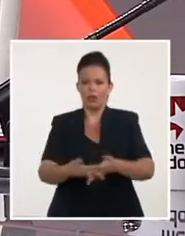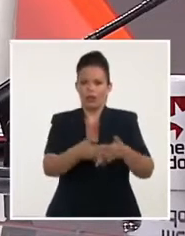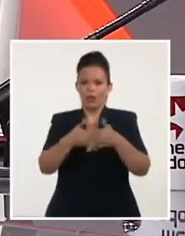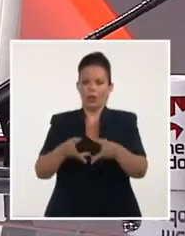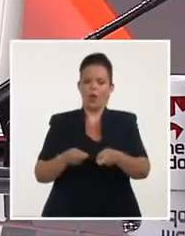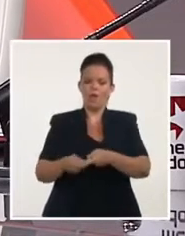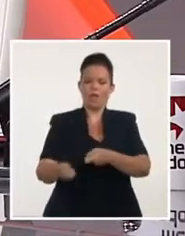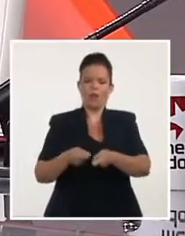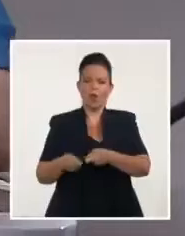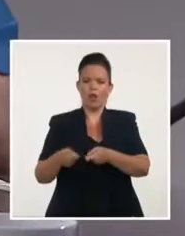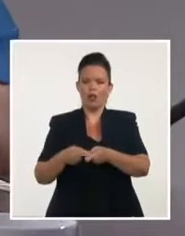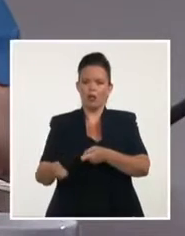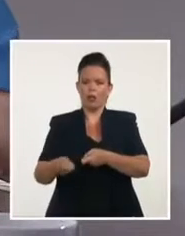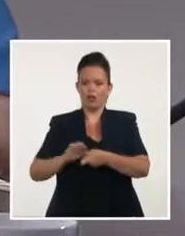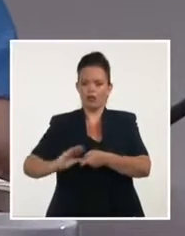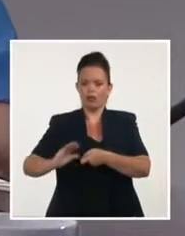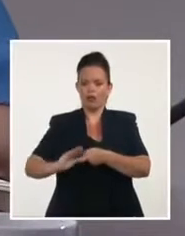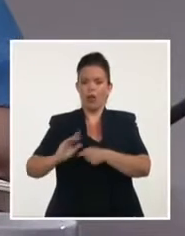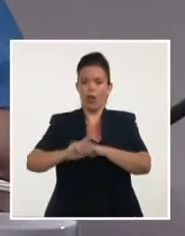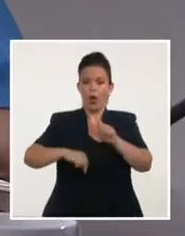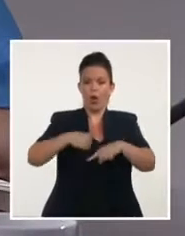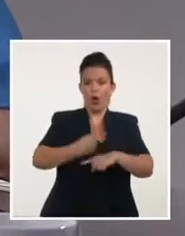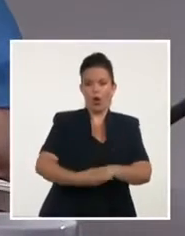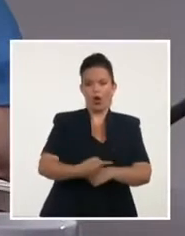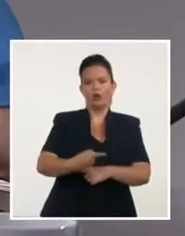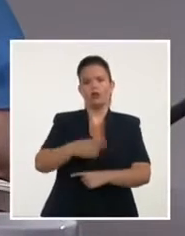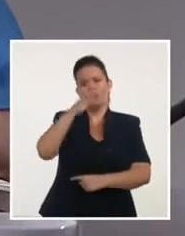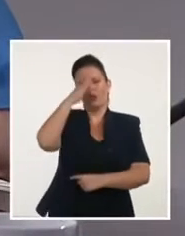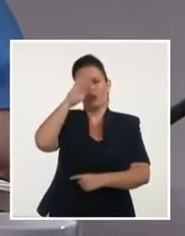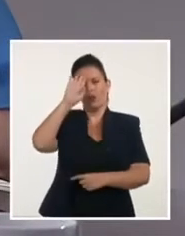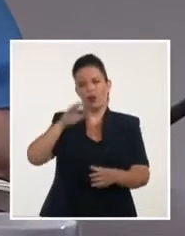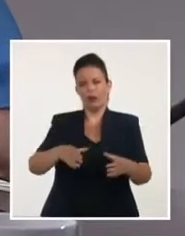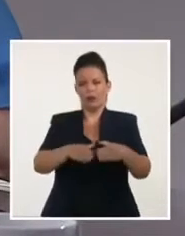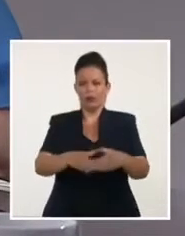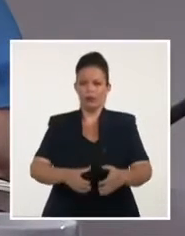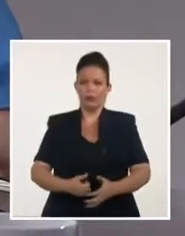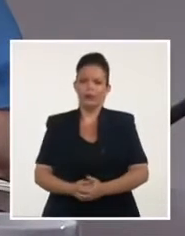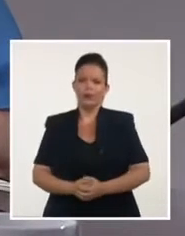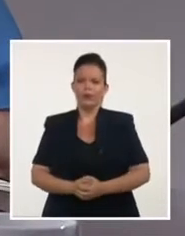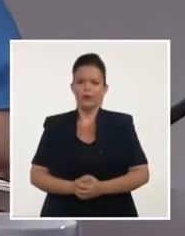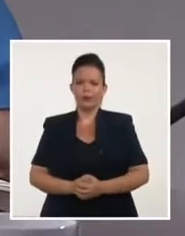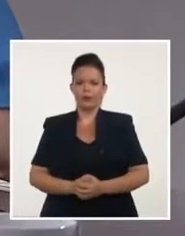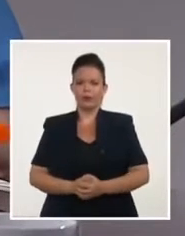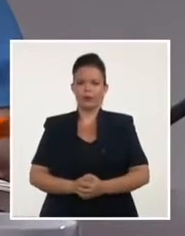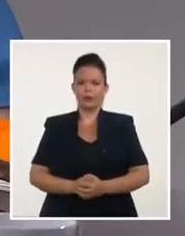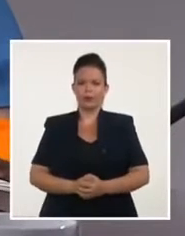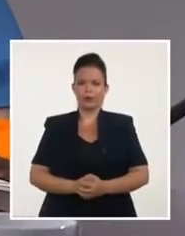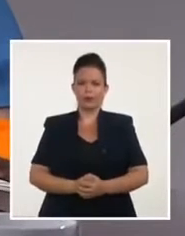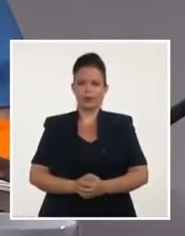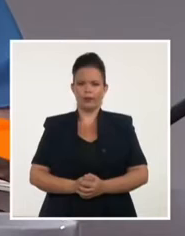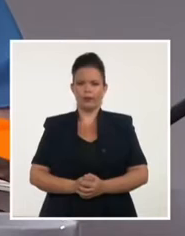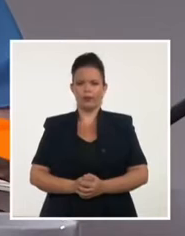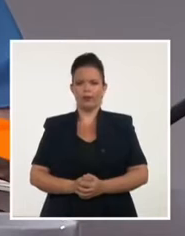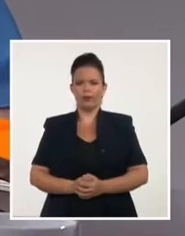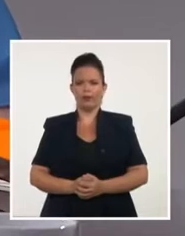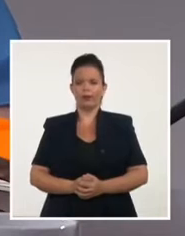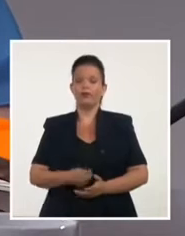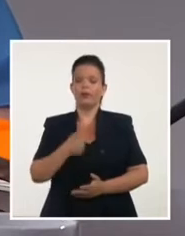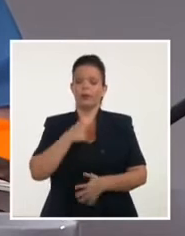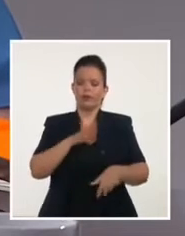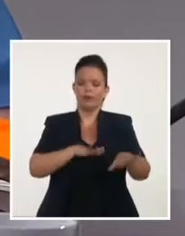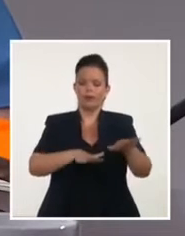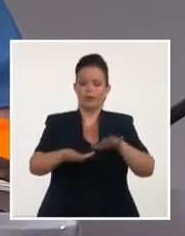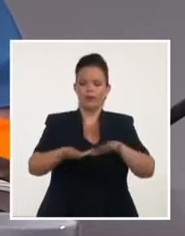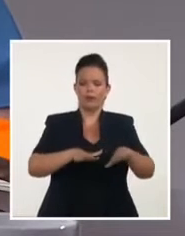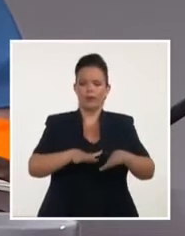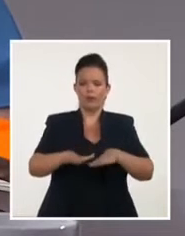para dirigirla contra Cuba. Mira, si quieres vamos a repasar, pues estuve haciendo la tarea y repasando esta guía estratégica interna de